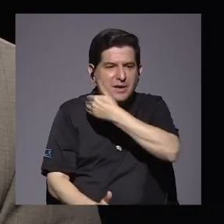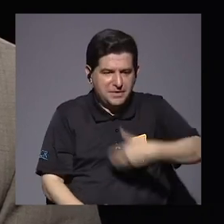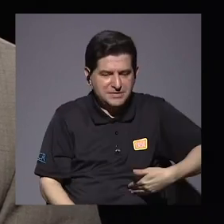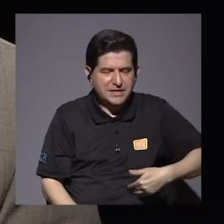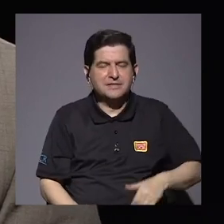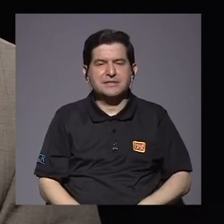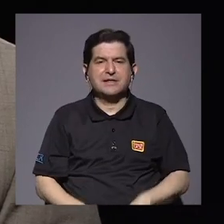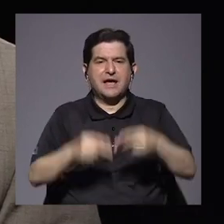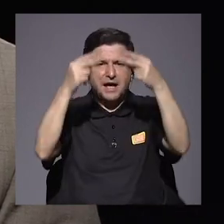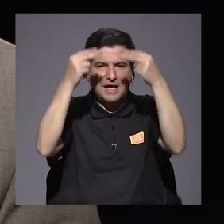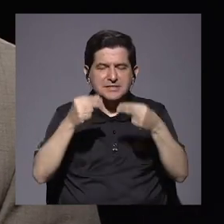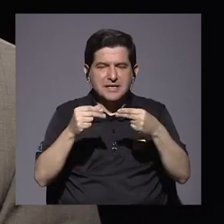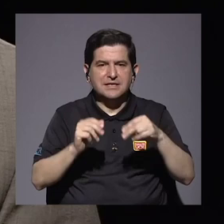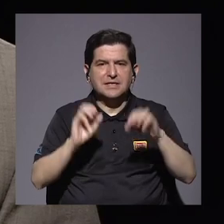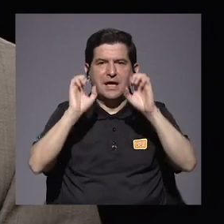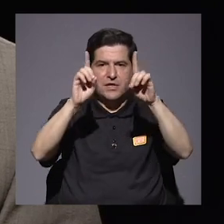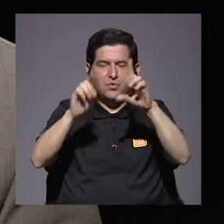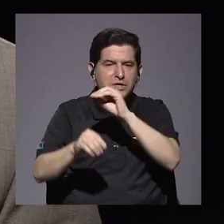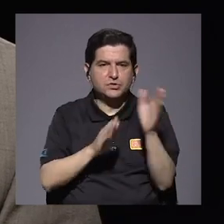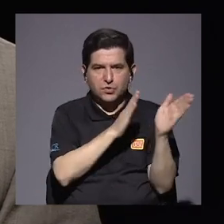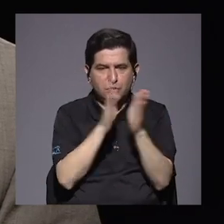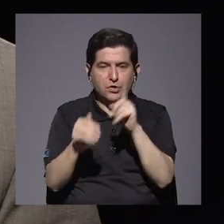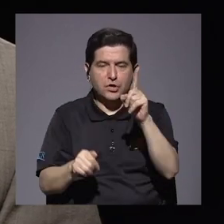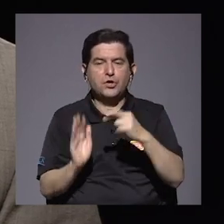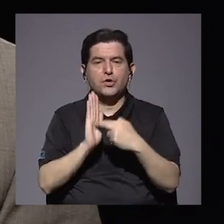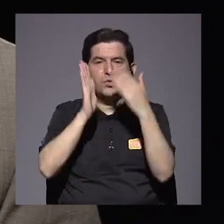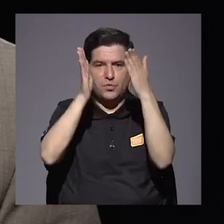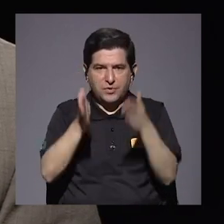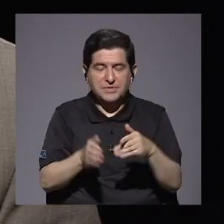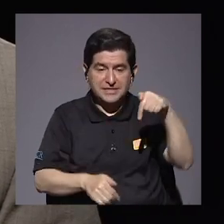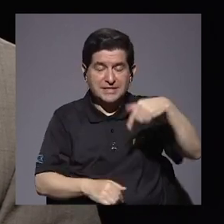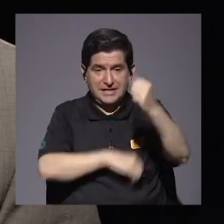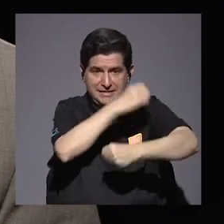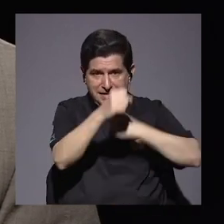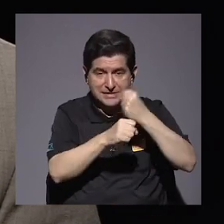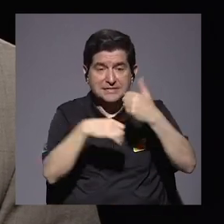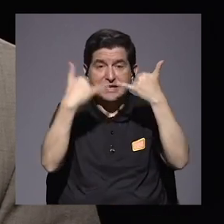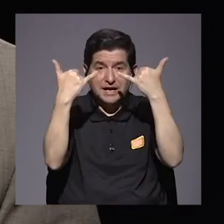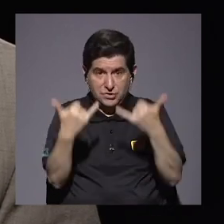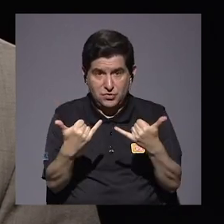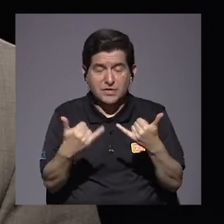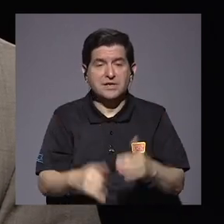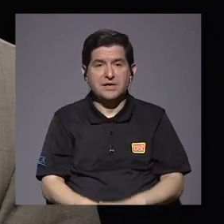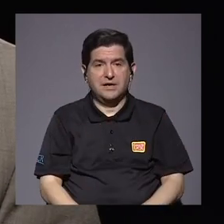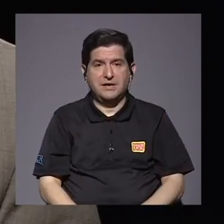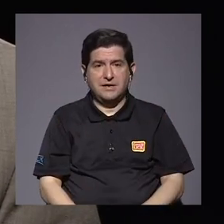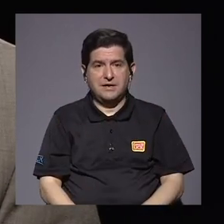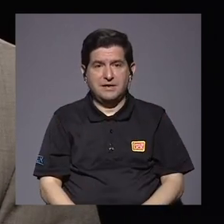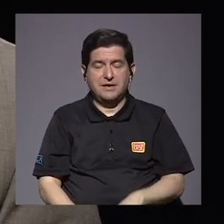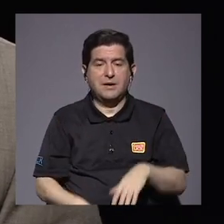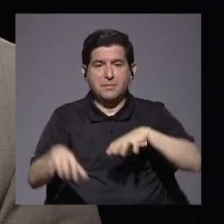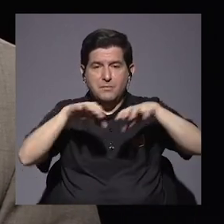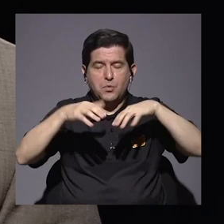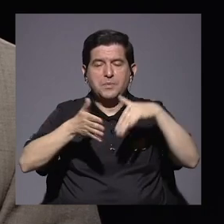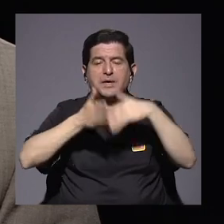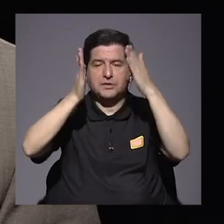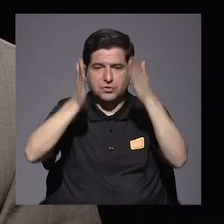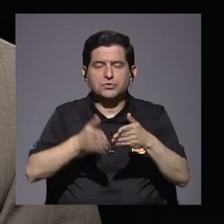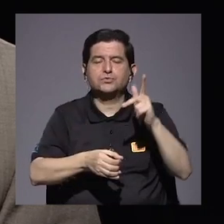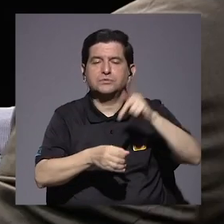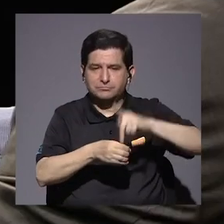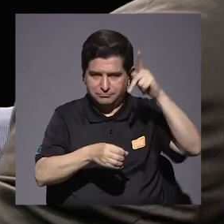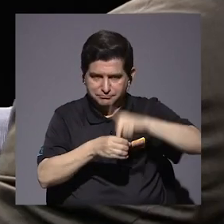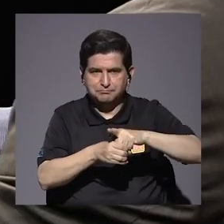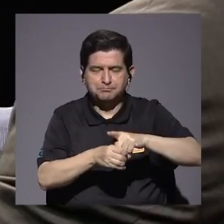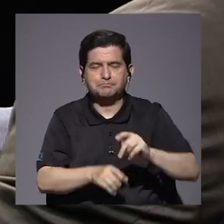Hacienda, Educación y Planificación, y un representante a partir de este año, afortunadamente un representante del movimiento